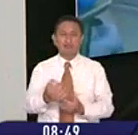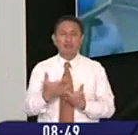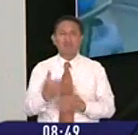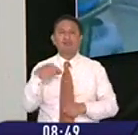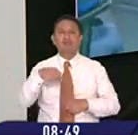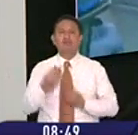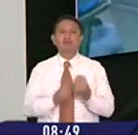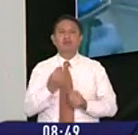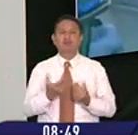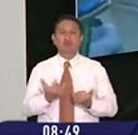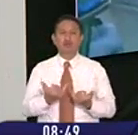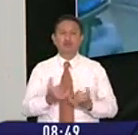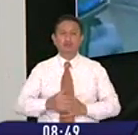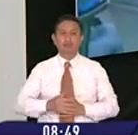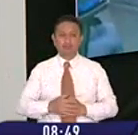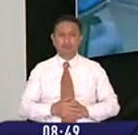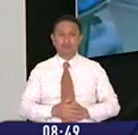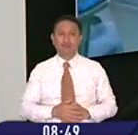prevé para hoy día?